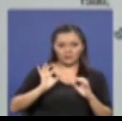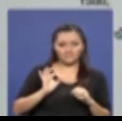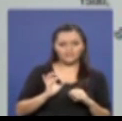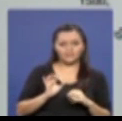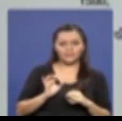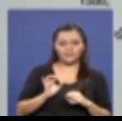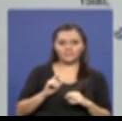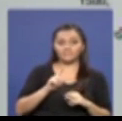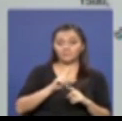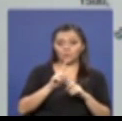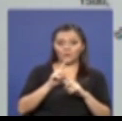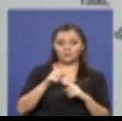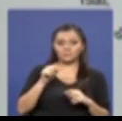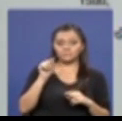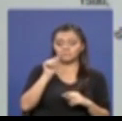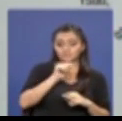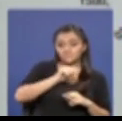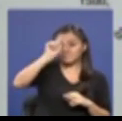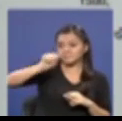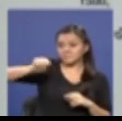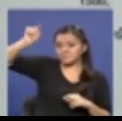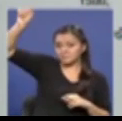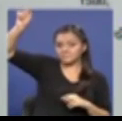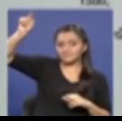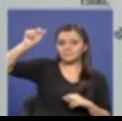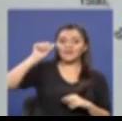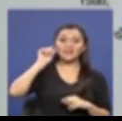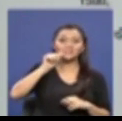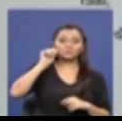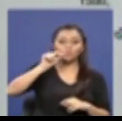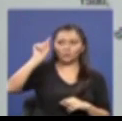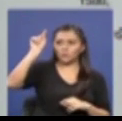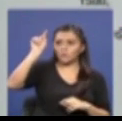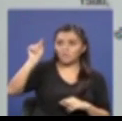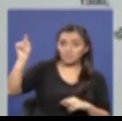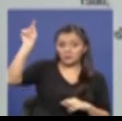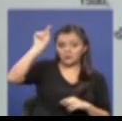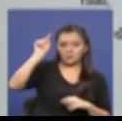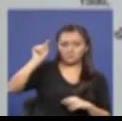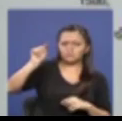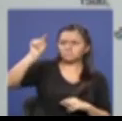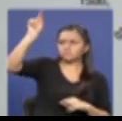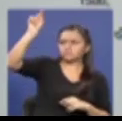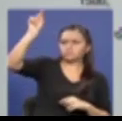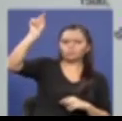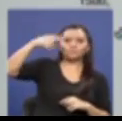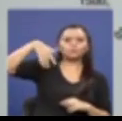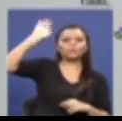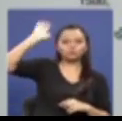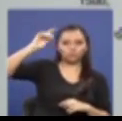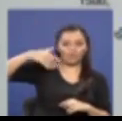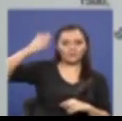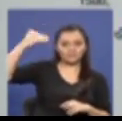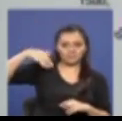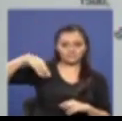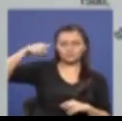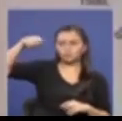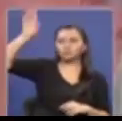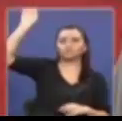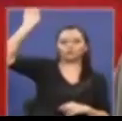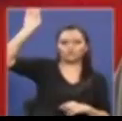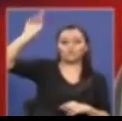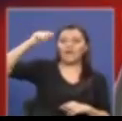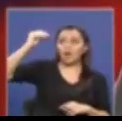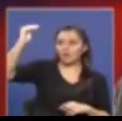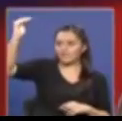Estaría aquí. Y actualmente está aquí. Esa diferencia significa 303 megavatios de potencia.